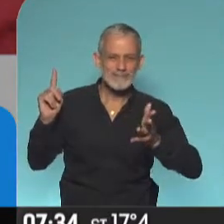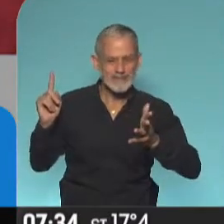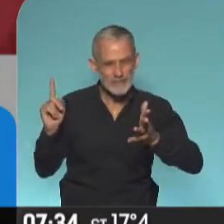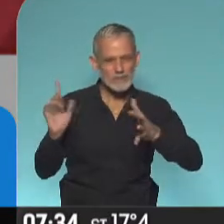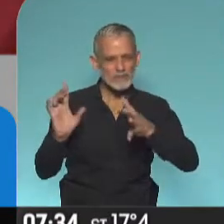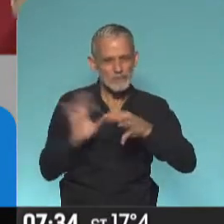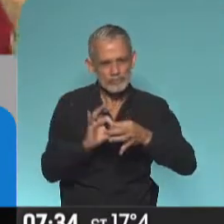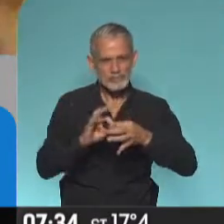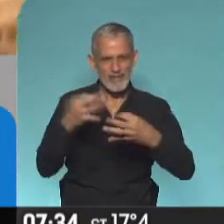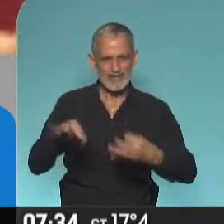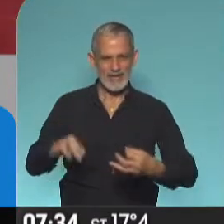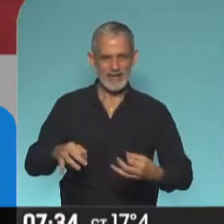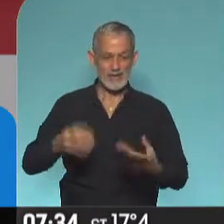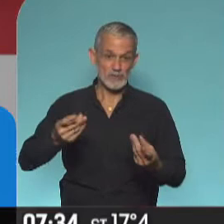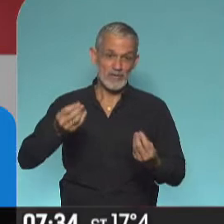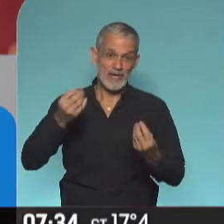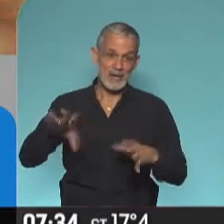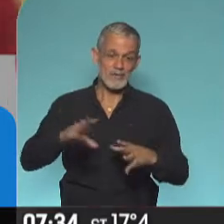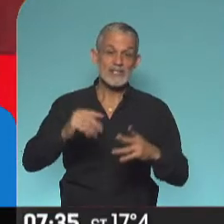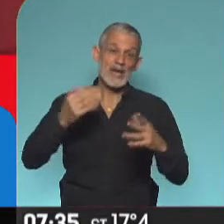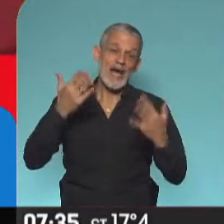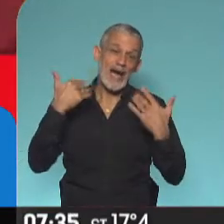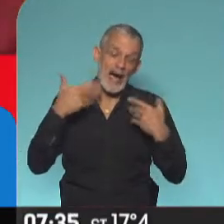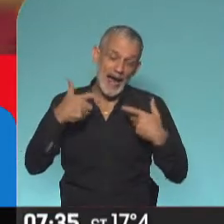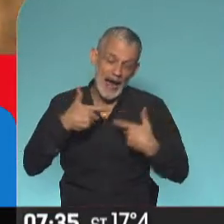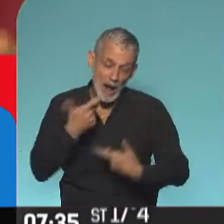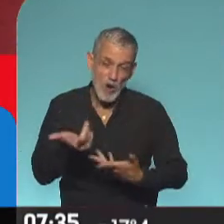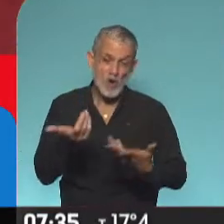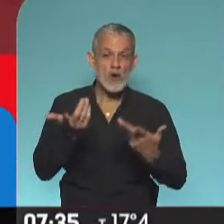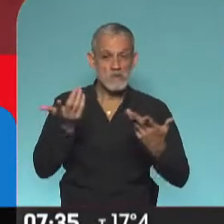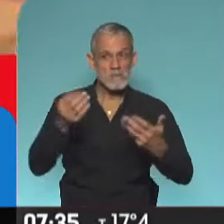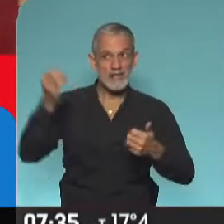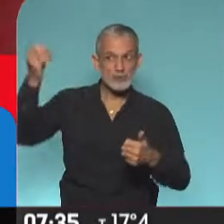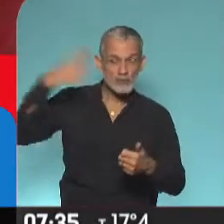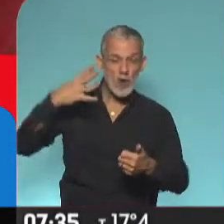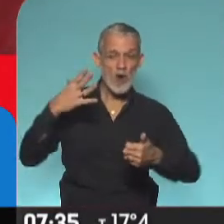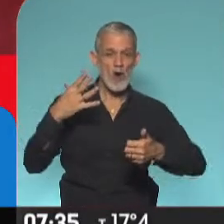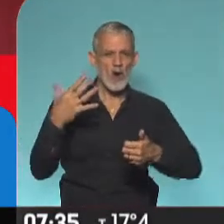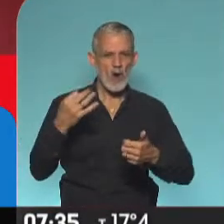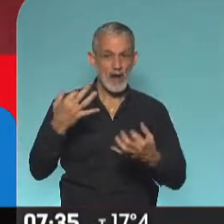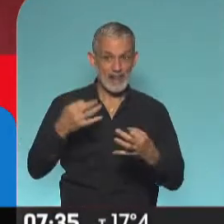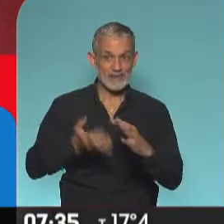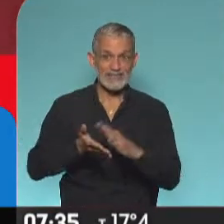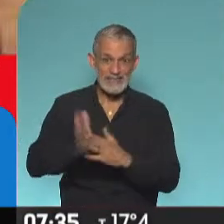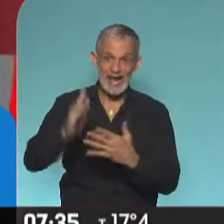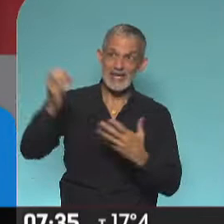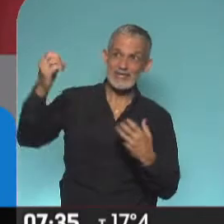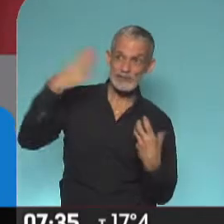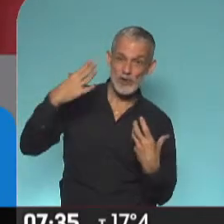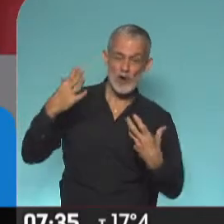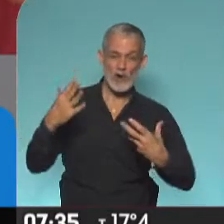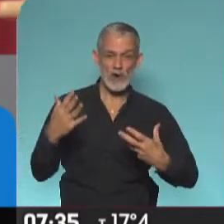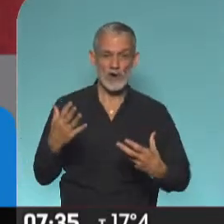Entonces, empieza el calorcito, empieza el sol, hay que salir al sol, hay